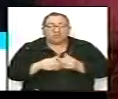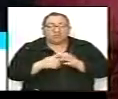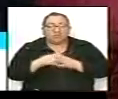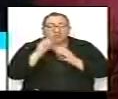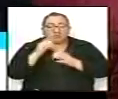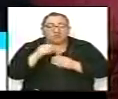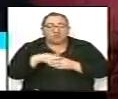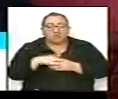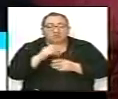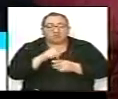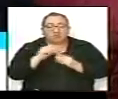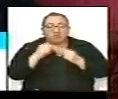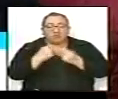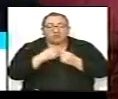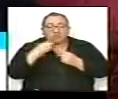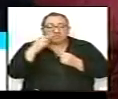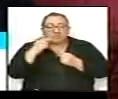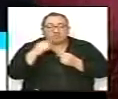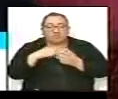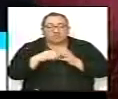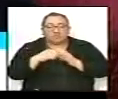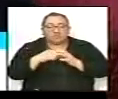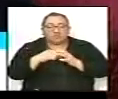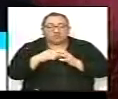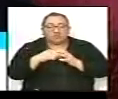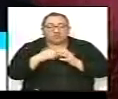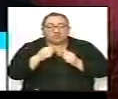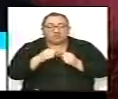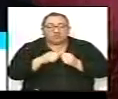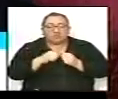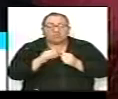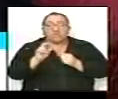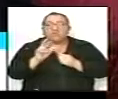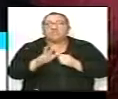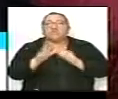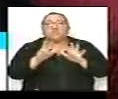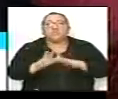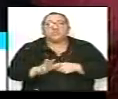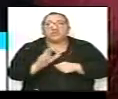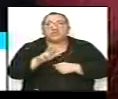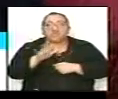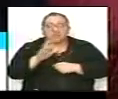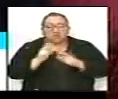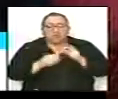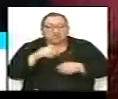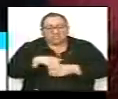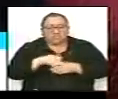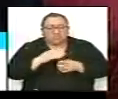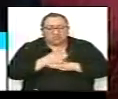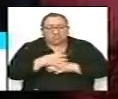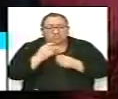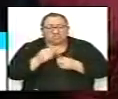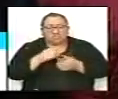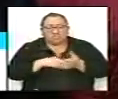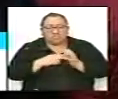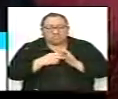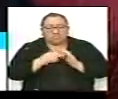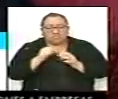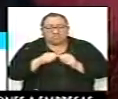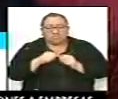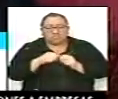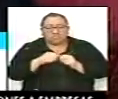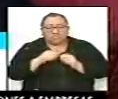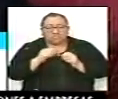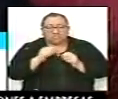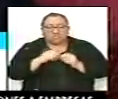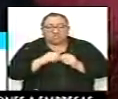que cada partido político, por ejemplo en Lima, presenta 35 candidatos, ¿cómo sería si en cada partido